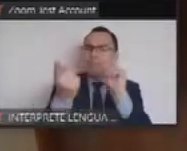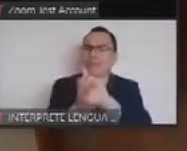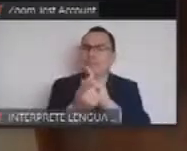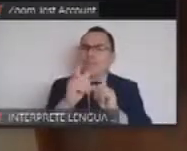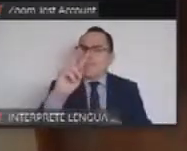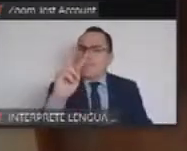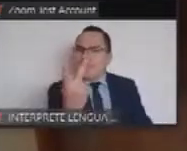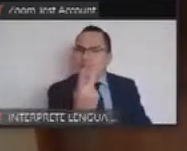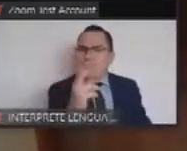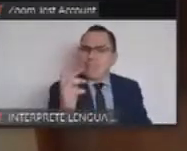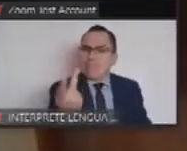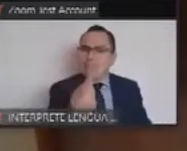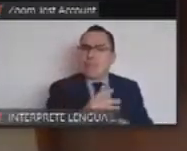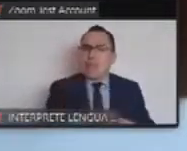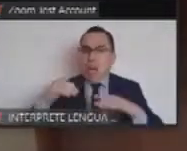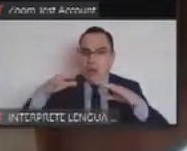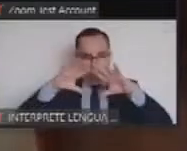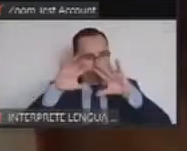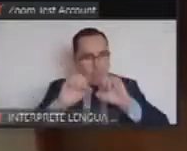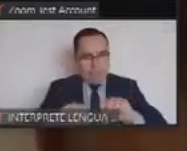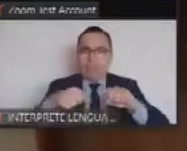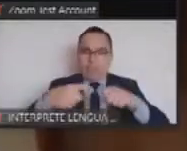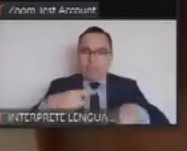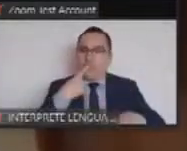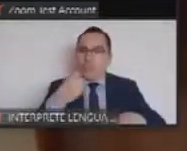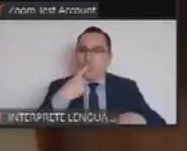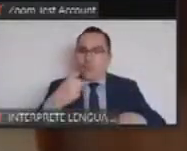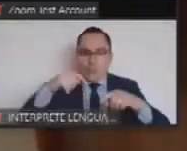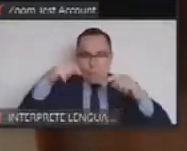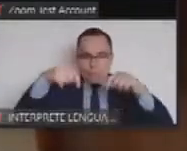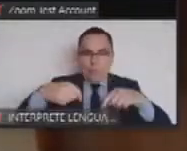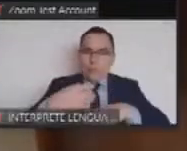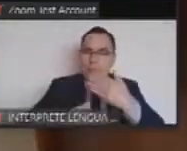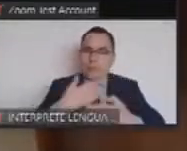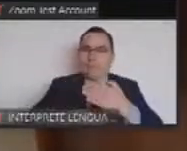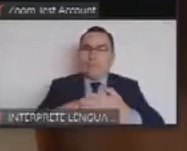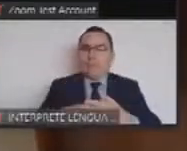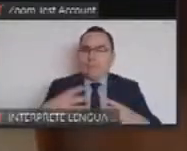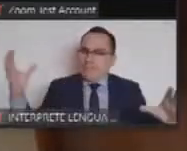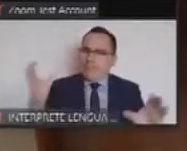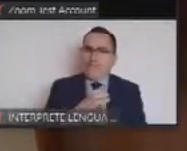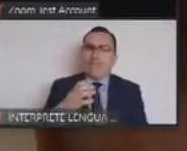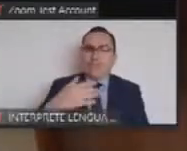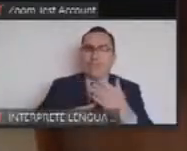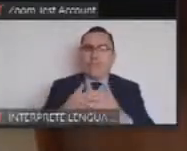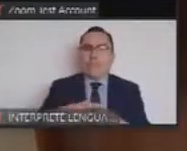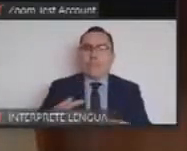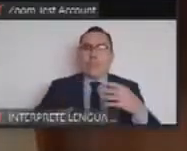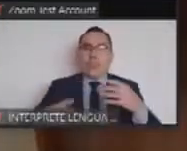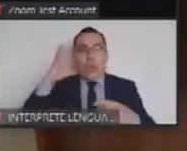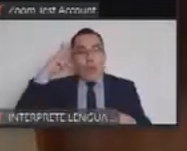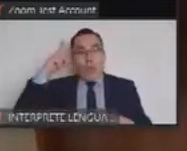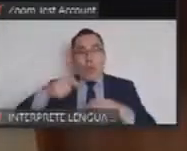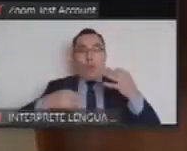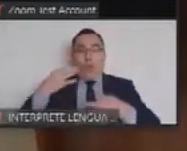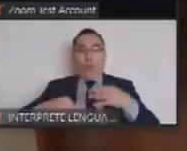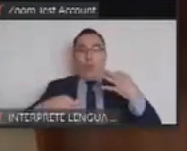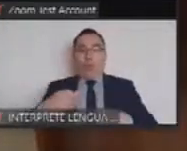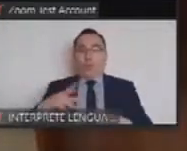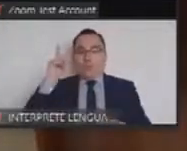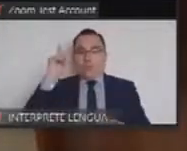ya sentada fuertemente de la justificación de las conclusiones que sacamos los jueces al resolver los